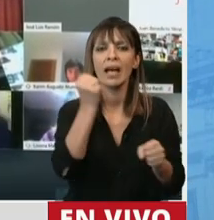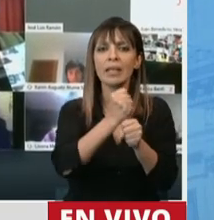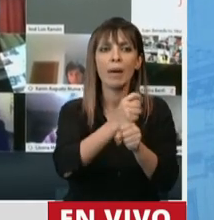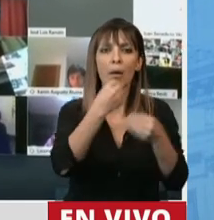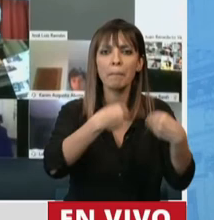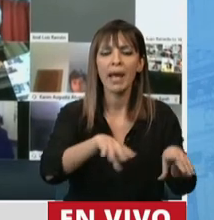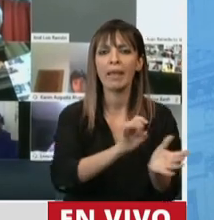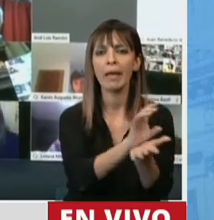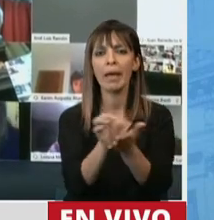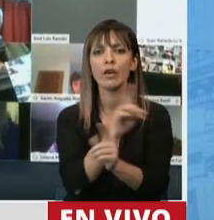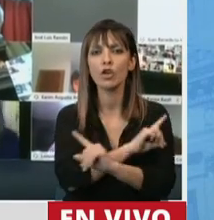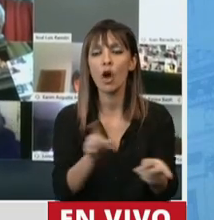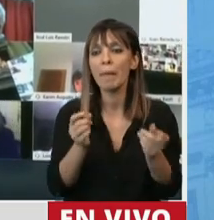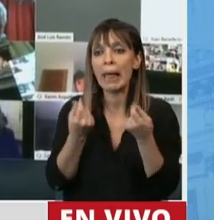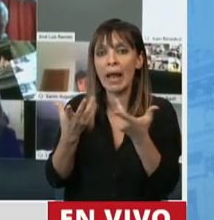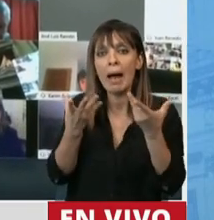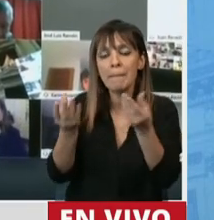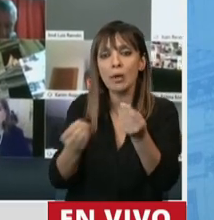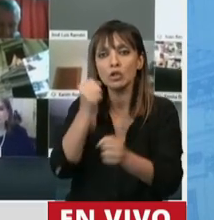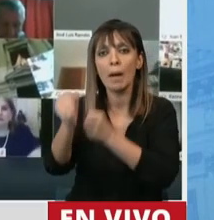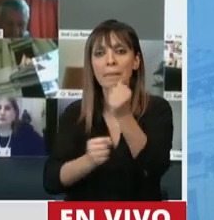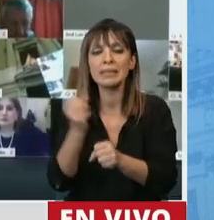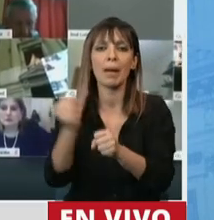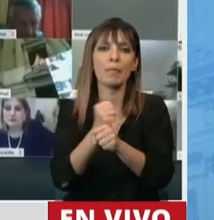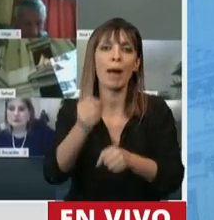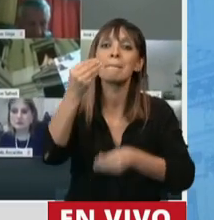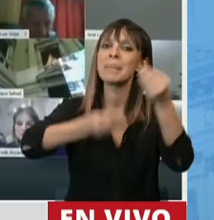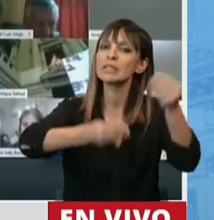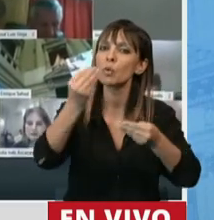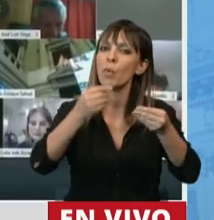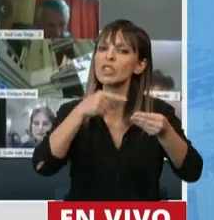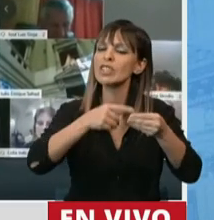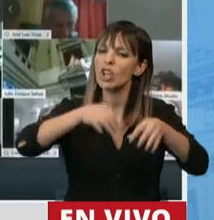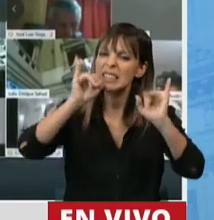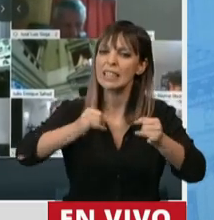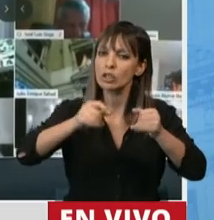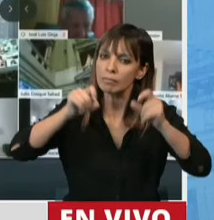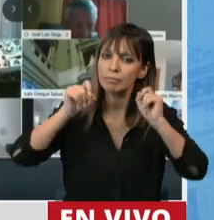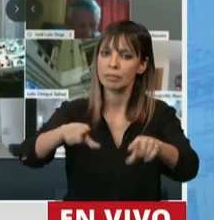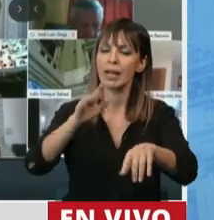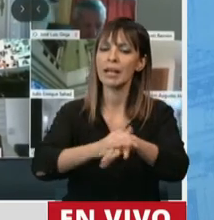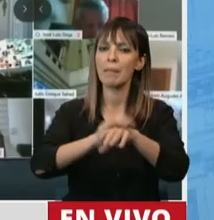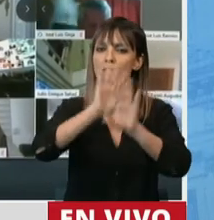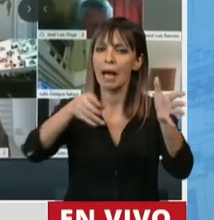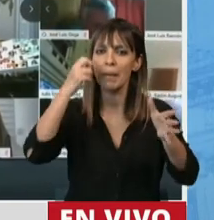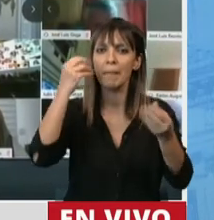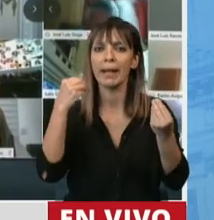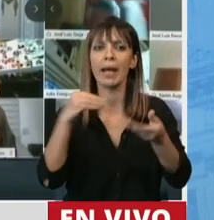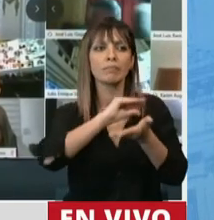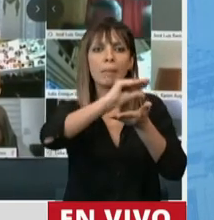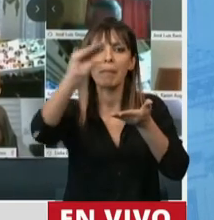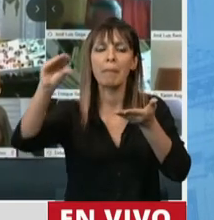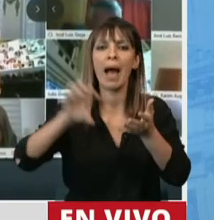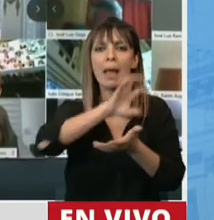respeten y sostengan nuestras empresas, para aprobar el presupuesto, que es una tarea indelegable del Congreso de la Nación, para que los fondos a las provincias